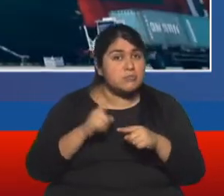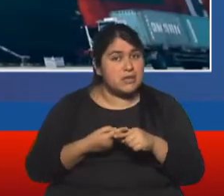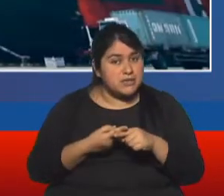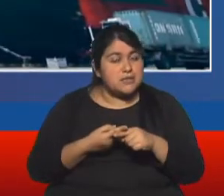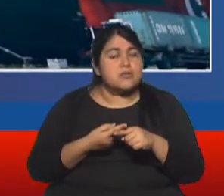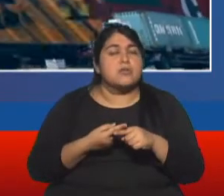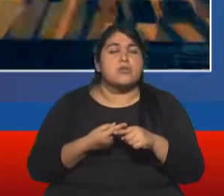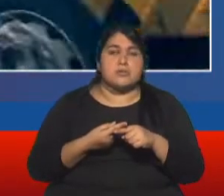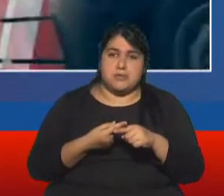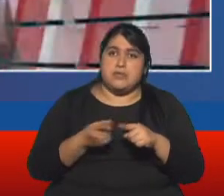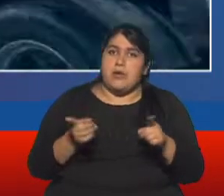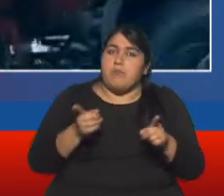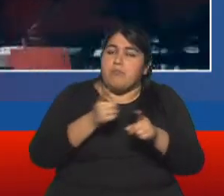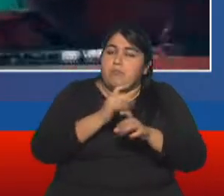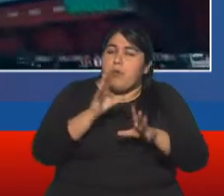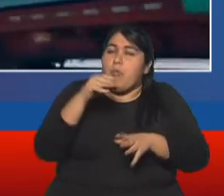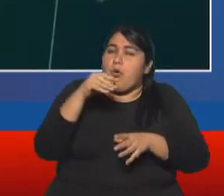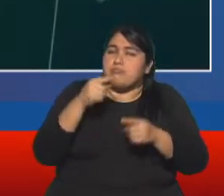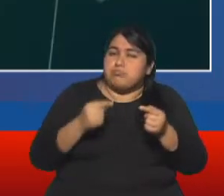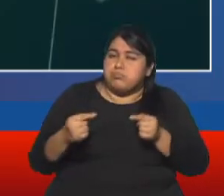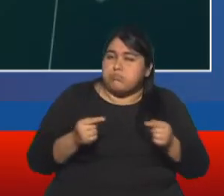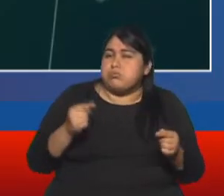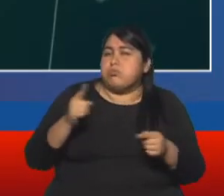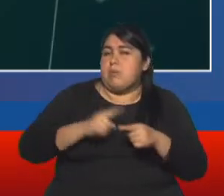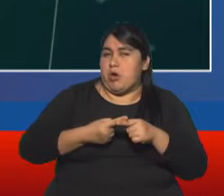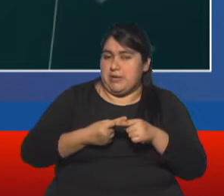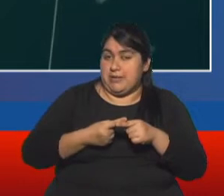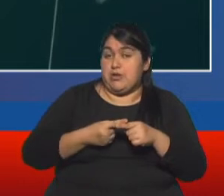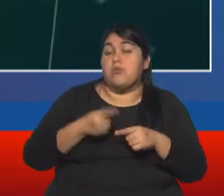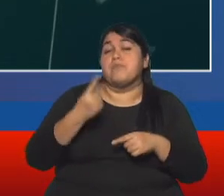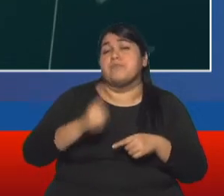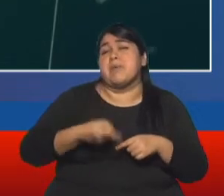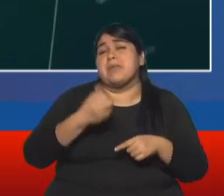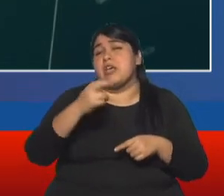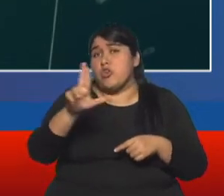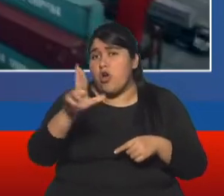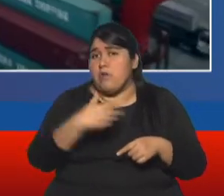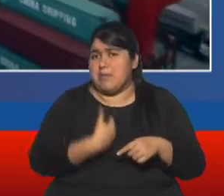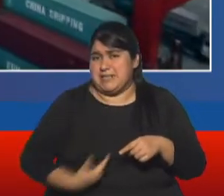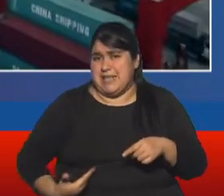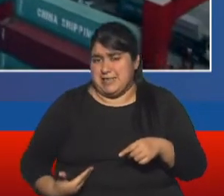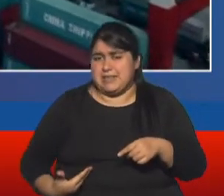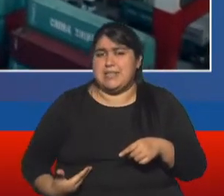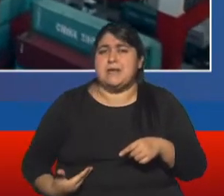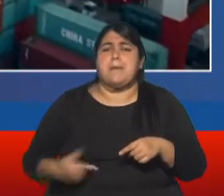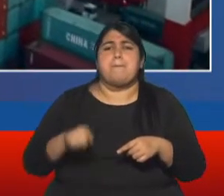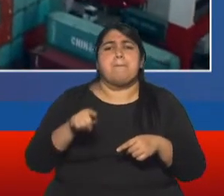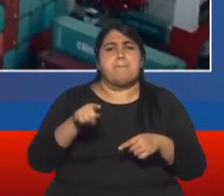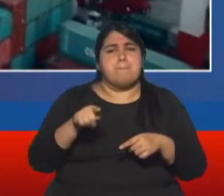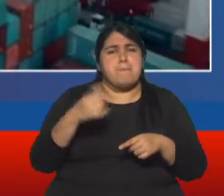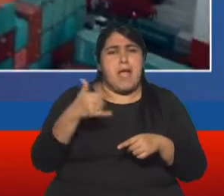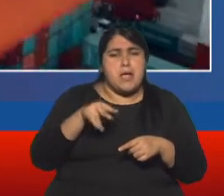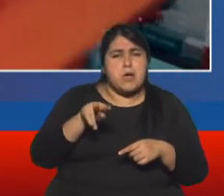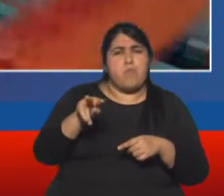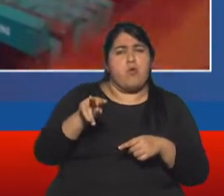afectan el escenario político interno. Creo que también la figura del presidente ha introducido enigmas